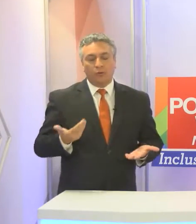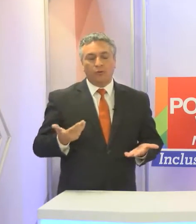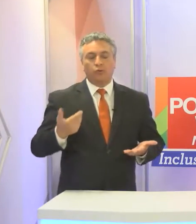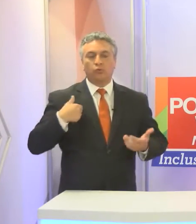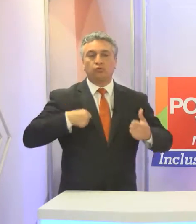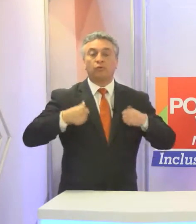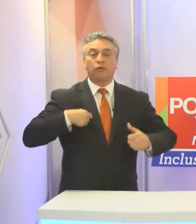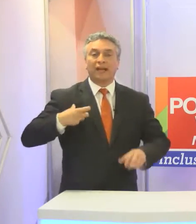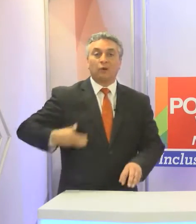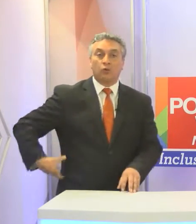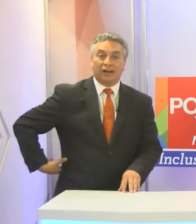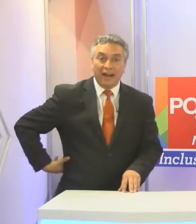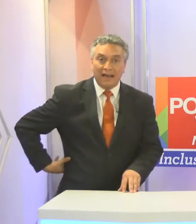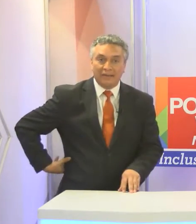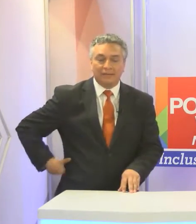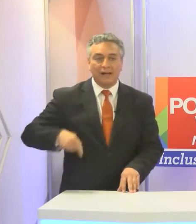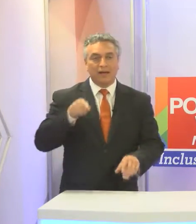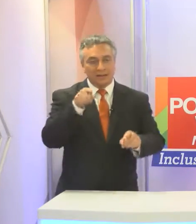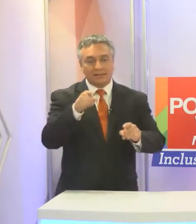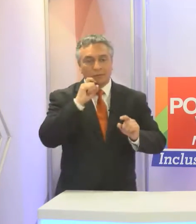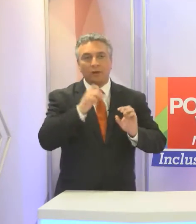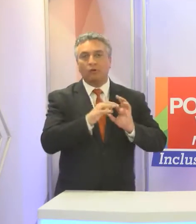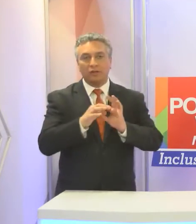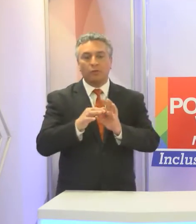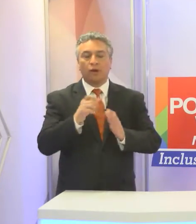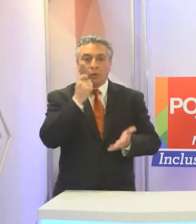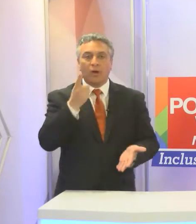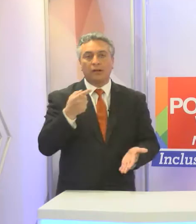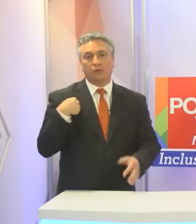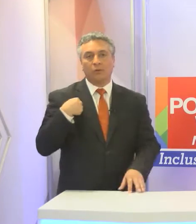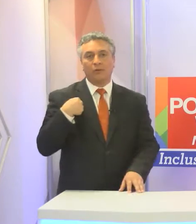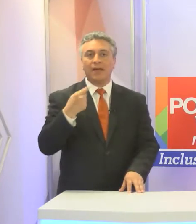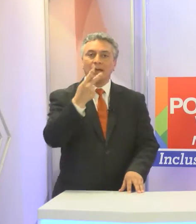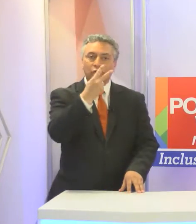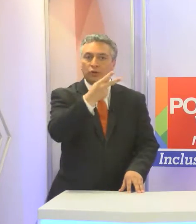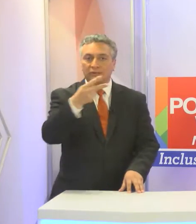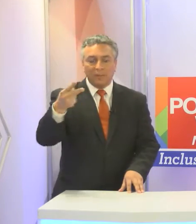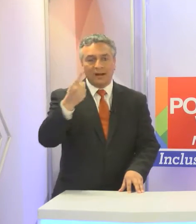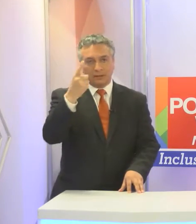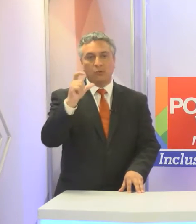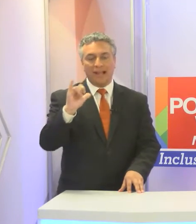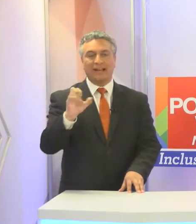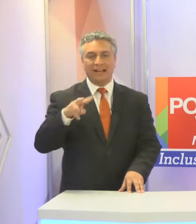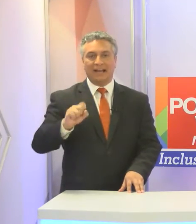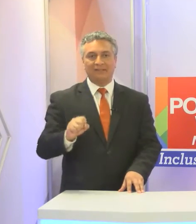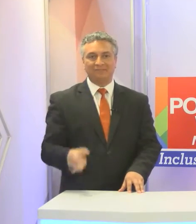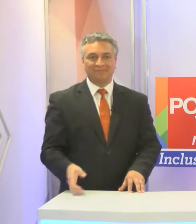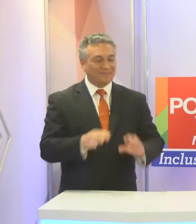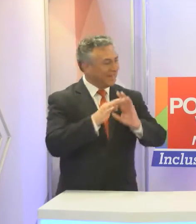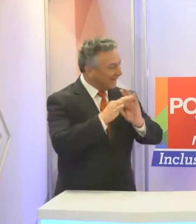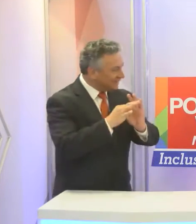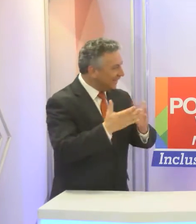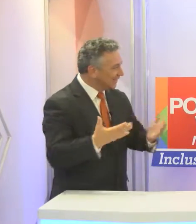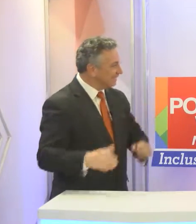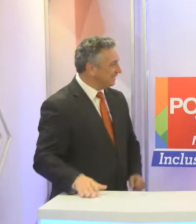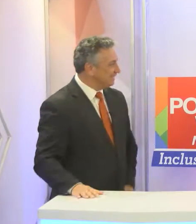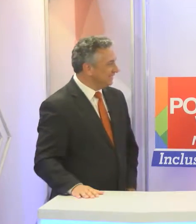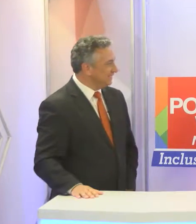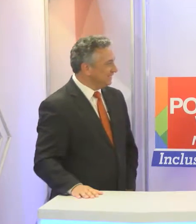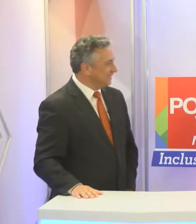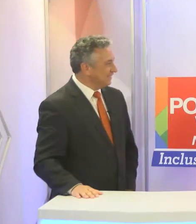yo sufro de cálculos renales y ese fue el motivo por el cual estuve 2 semanas en una clínica.